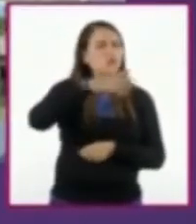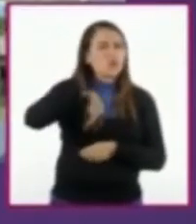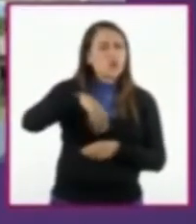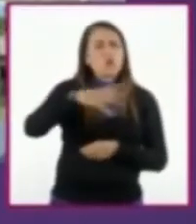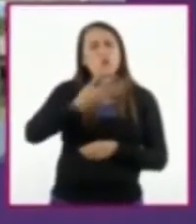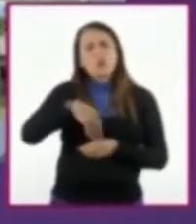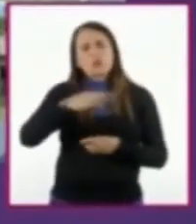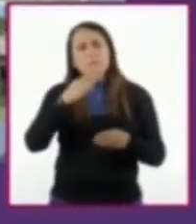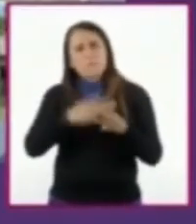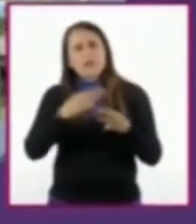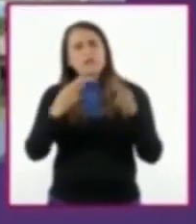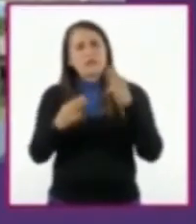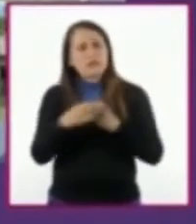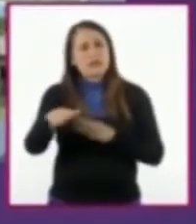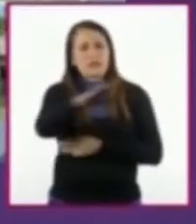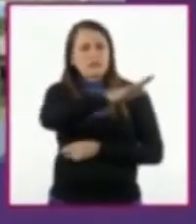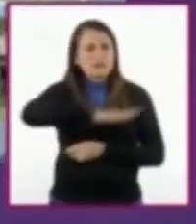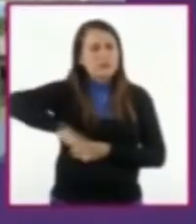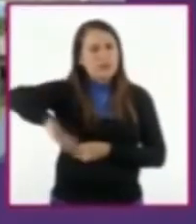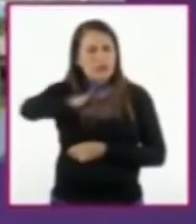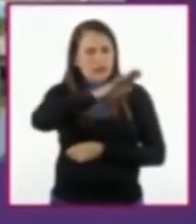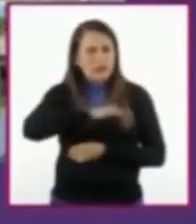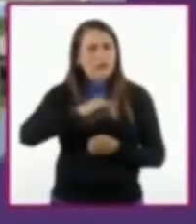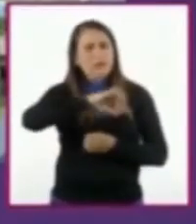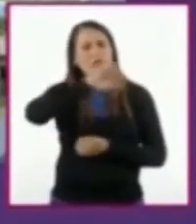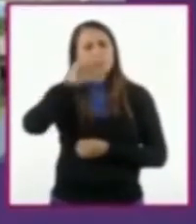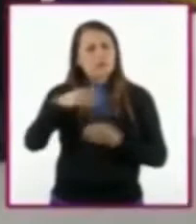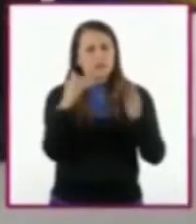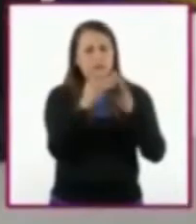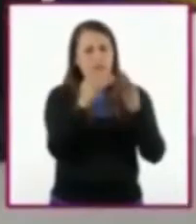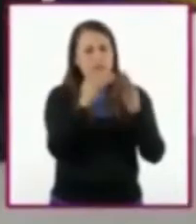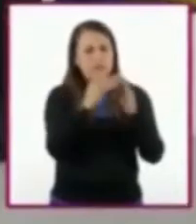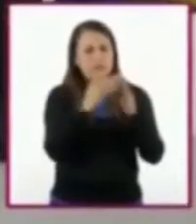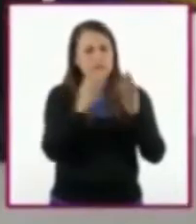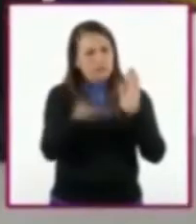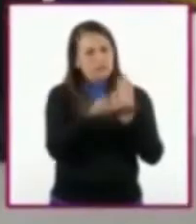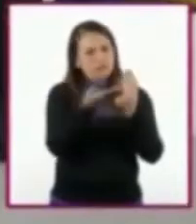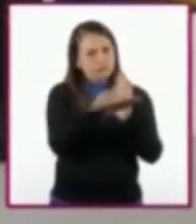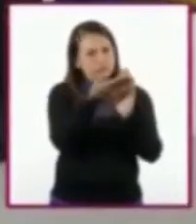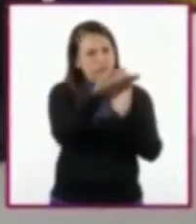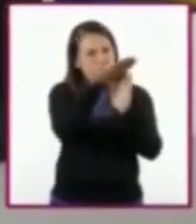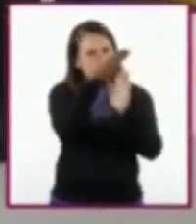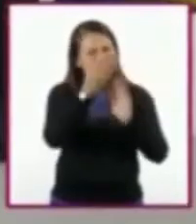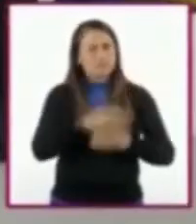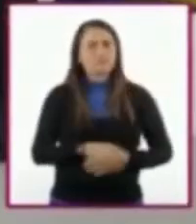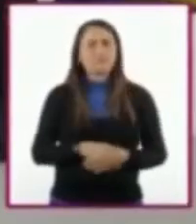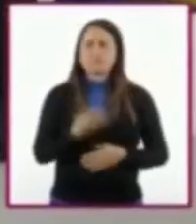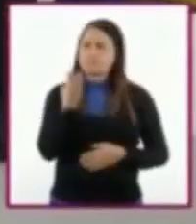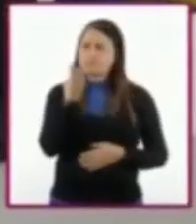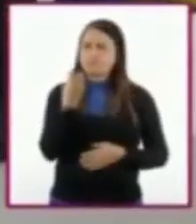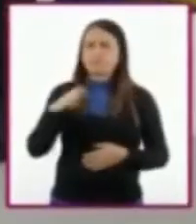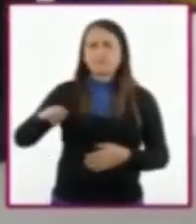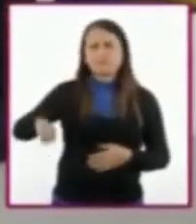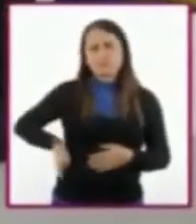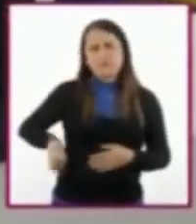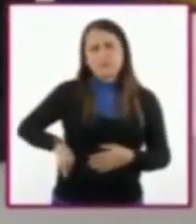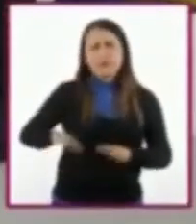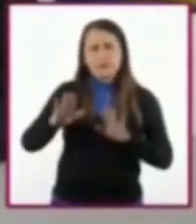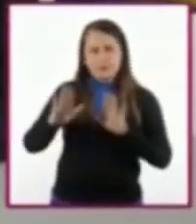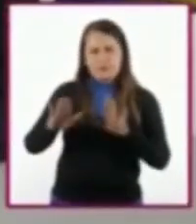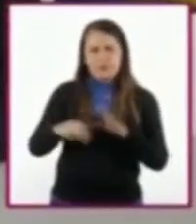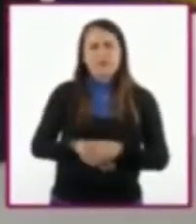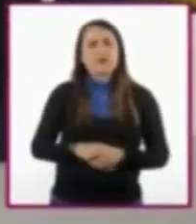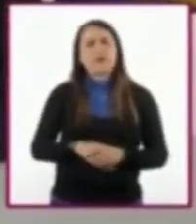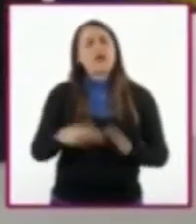se encontraba en su medio ambiente y utilizarlos para construir sus casas. ¡Qué interesante, maestros! Pero digamos, maestro Gabriel, ¿con